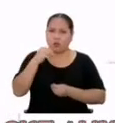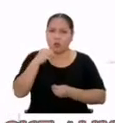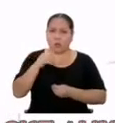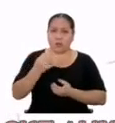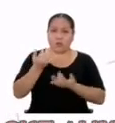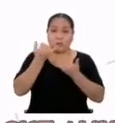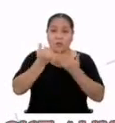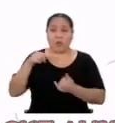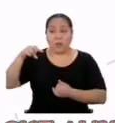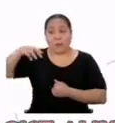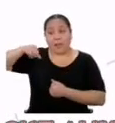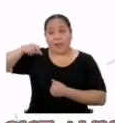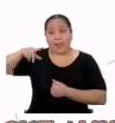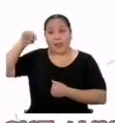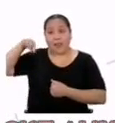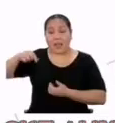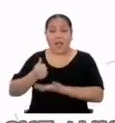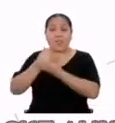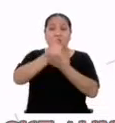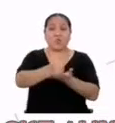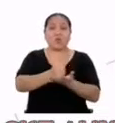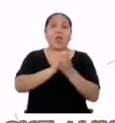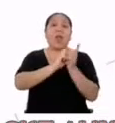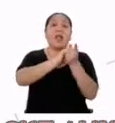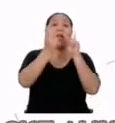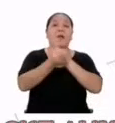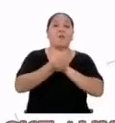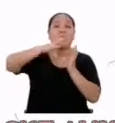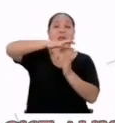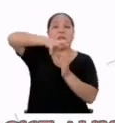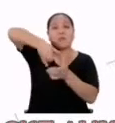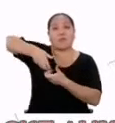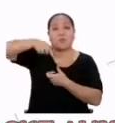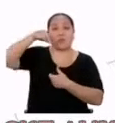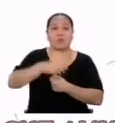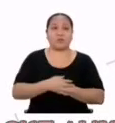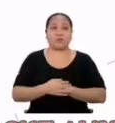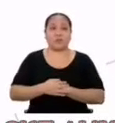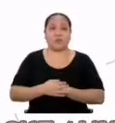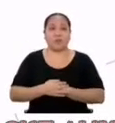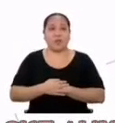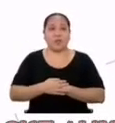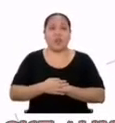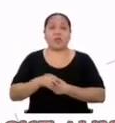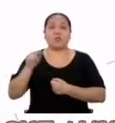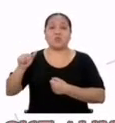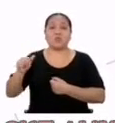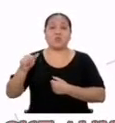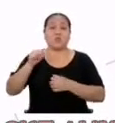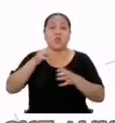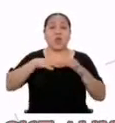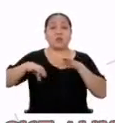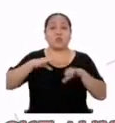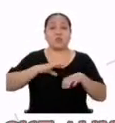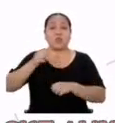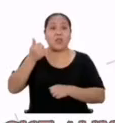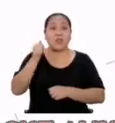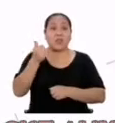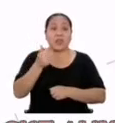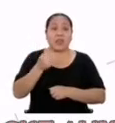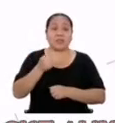Malala contribuye a cambiar el mundo. El acto del 10 de diciembre en la UNESCO